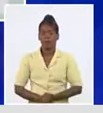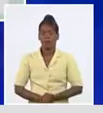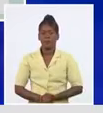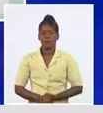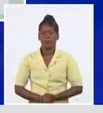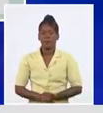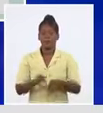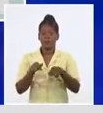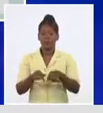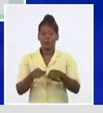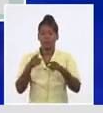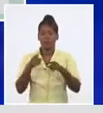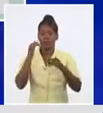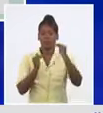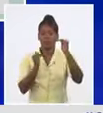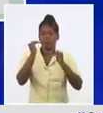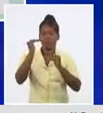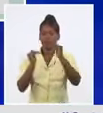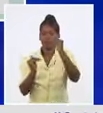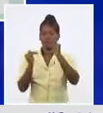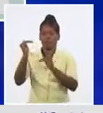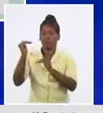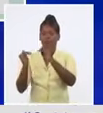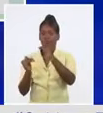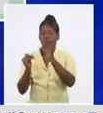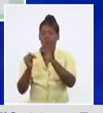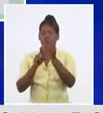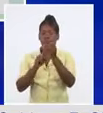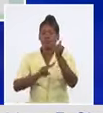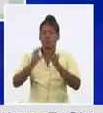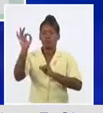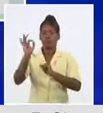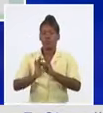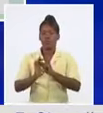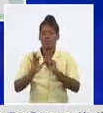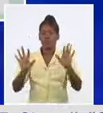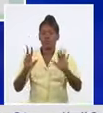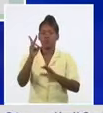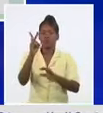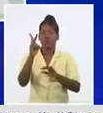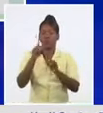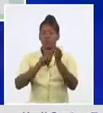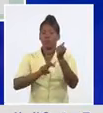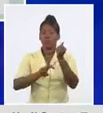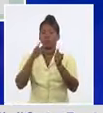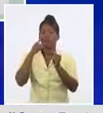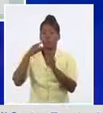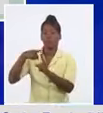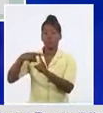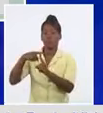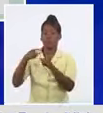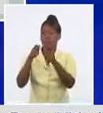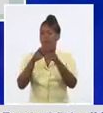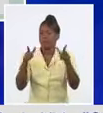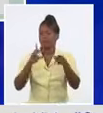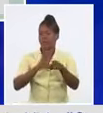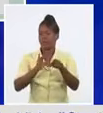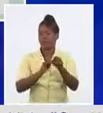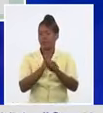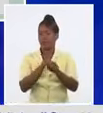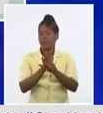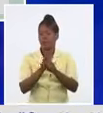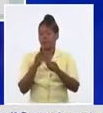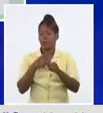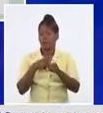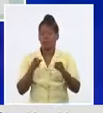Ahora sí viene la positividad por provincia, y 12 provincias reportaron una positividad de las muestras analizadas